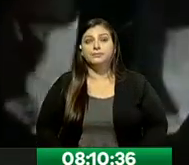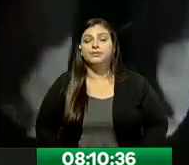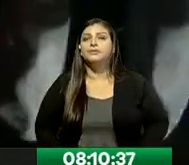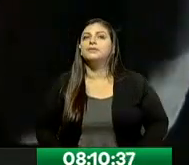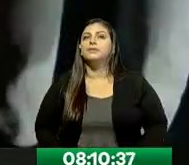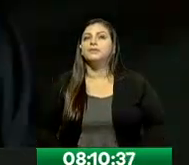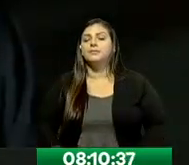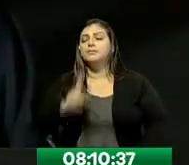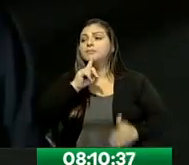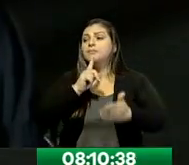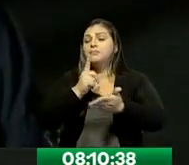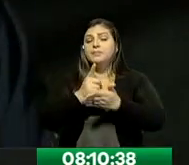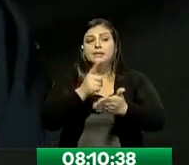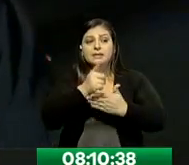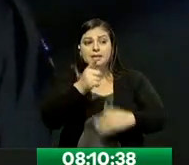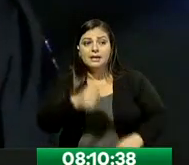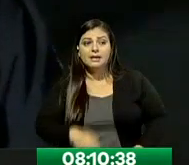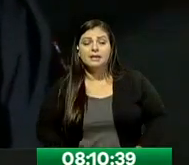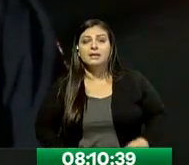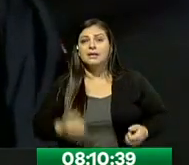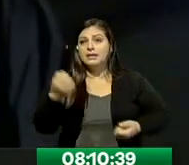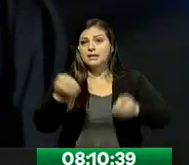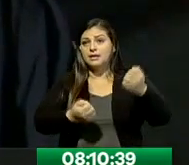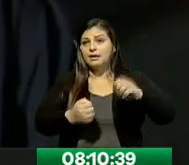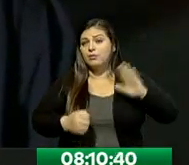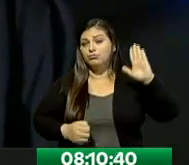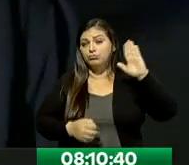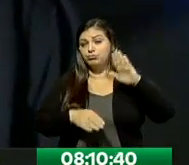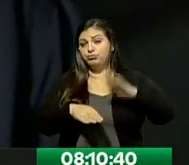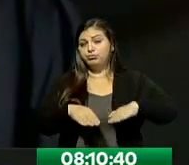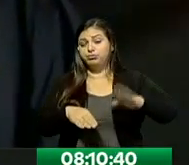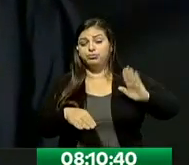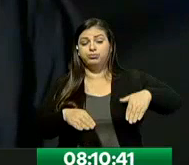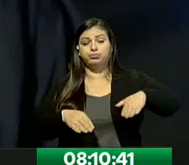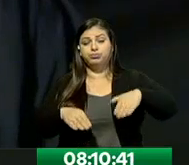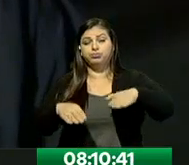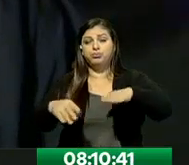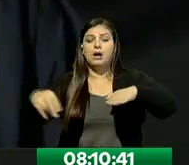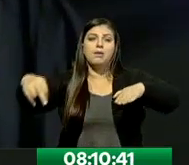vial que conduce de Puerto Viejo hacia Manta, kilómetro 4. Al